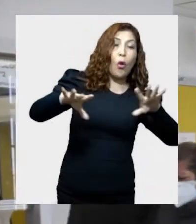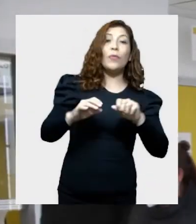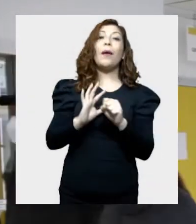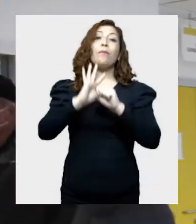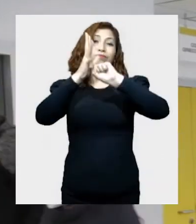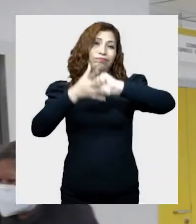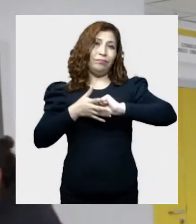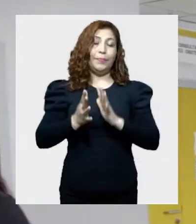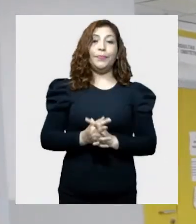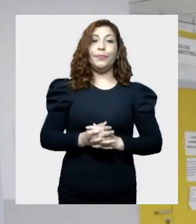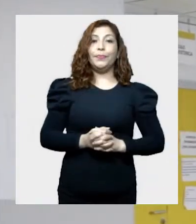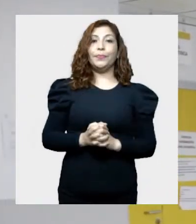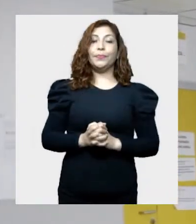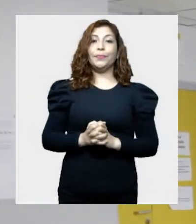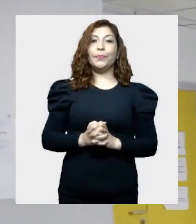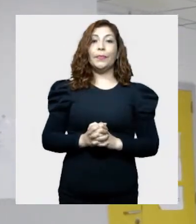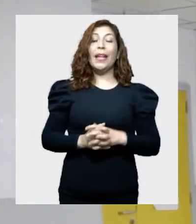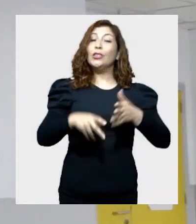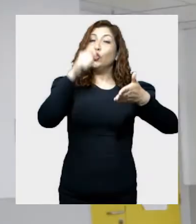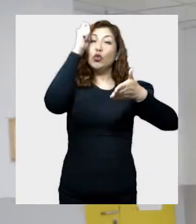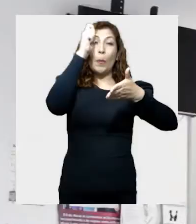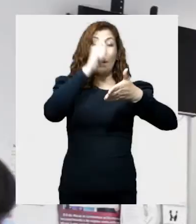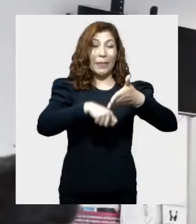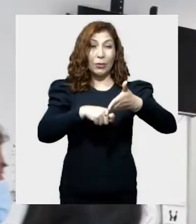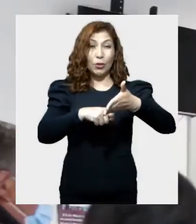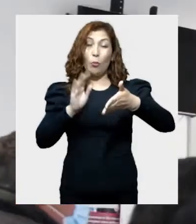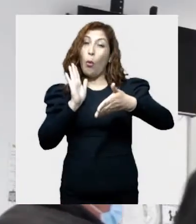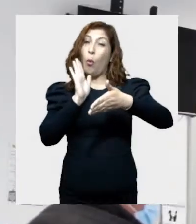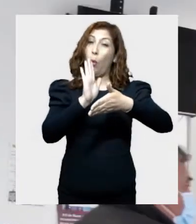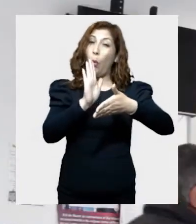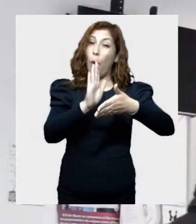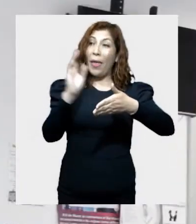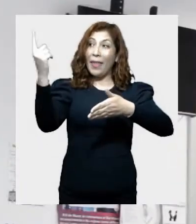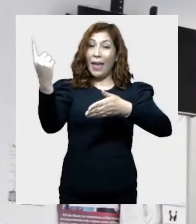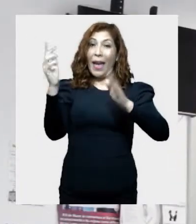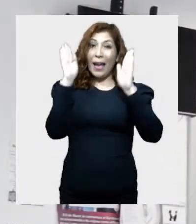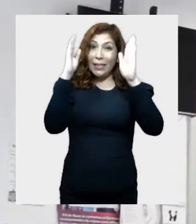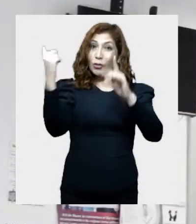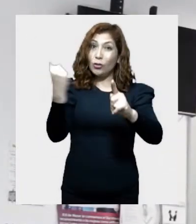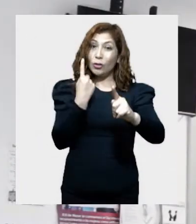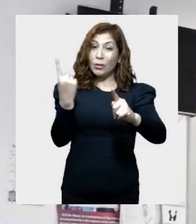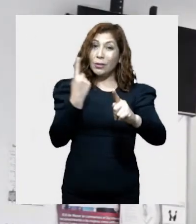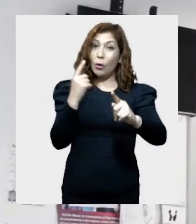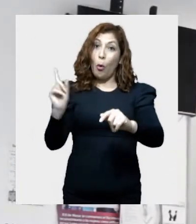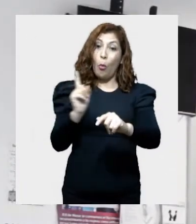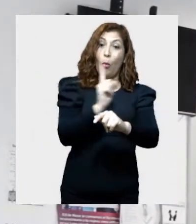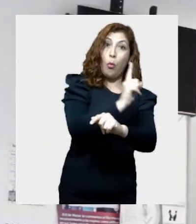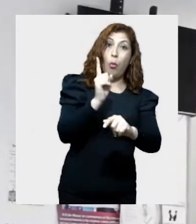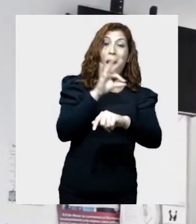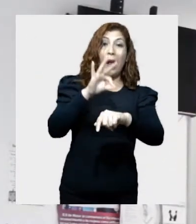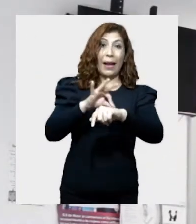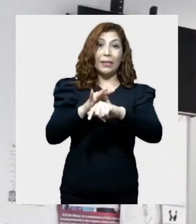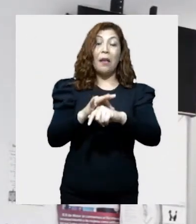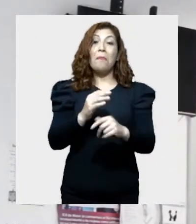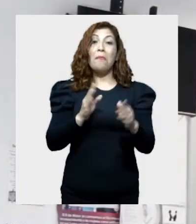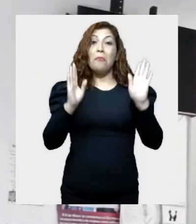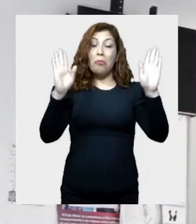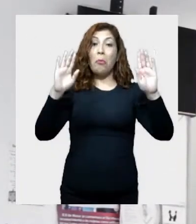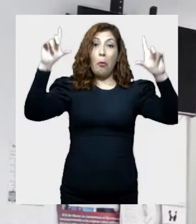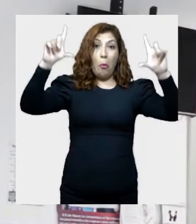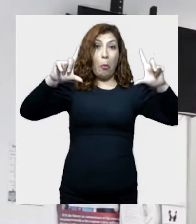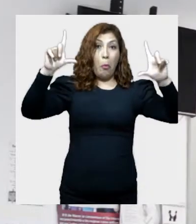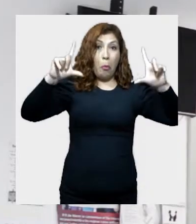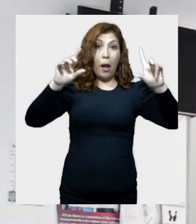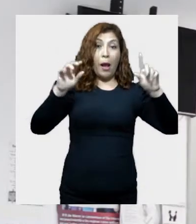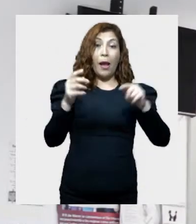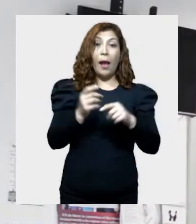COVID-19. La suspensión paulatina de atenciones significó el aumento de la teleasistencia, modalidad